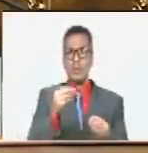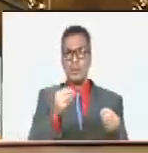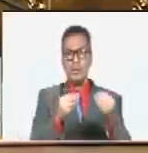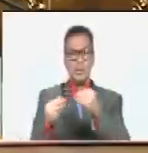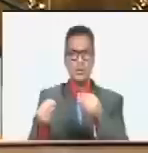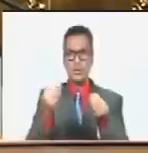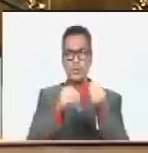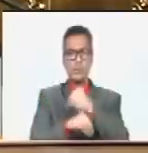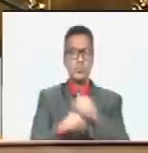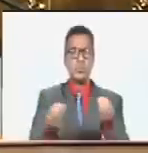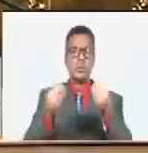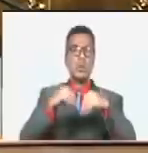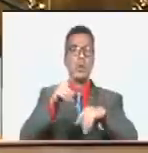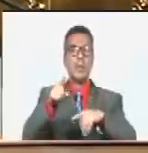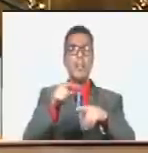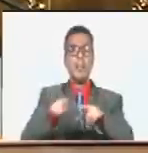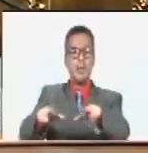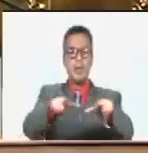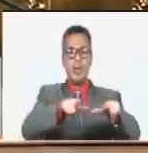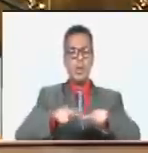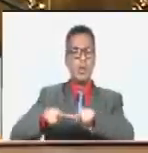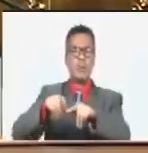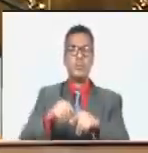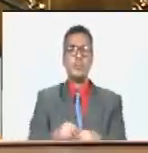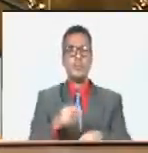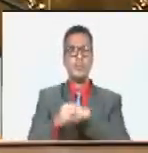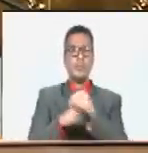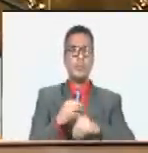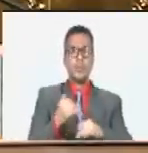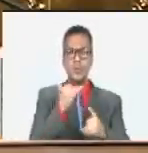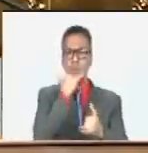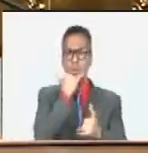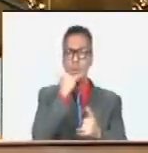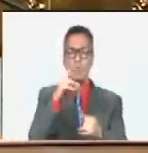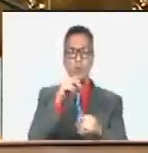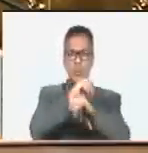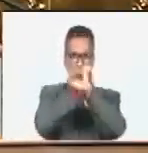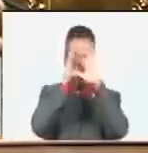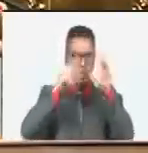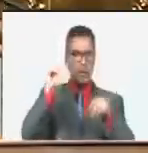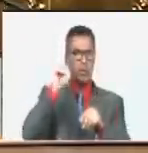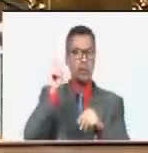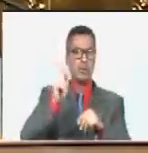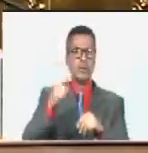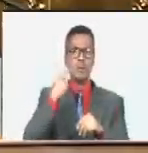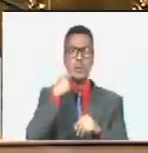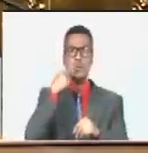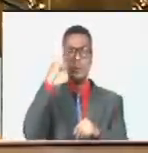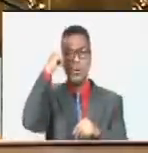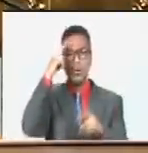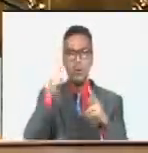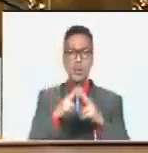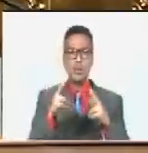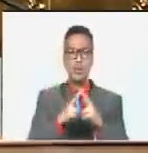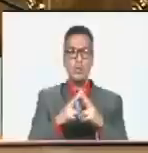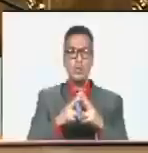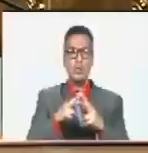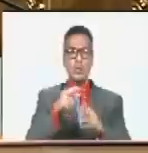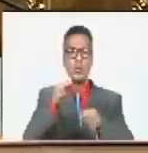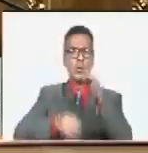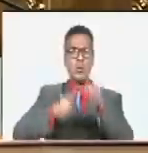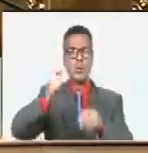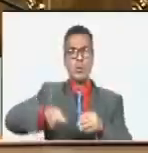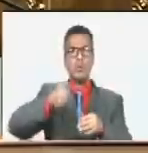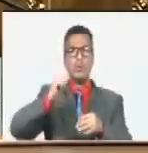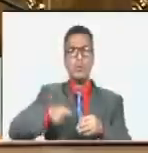controversia territorial, quedando inequívocamente claro que Venezuela no ha reconocido el mecanismo judicial como